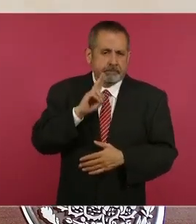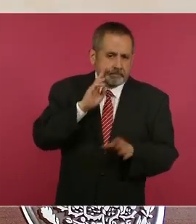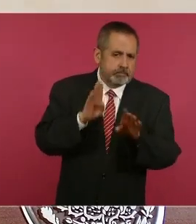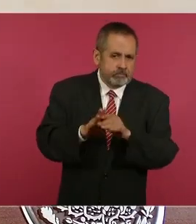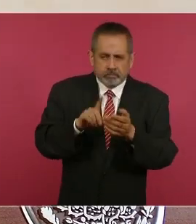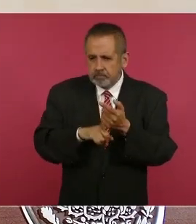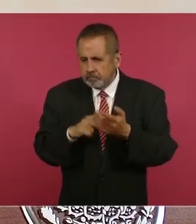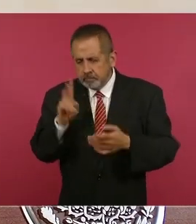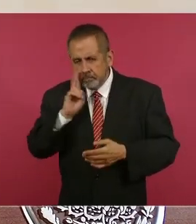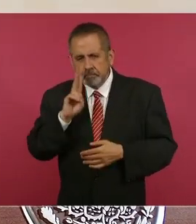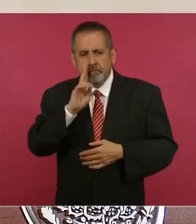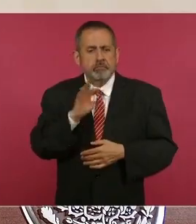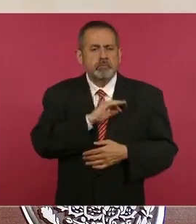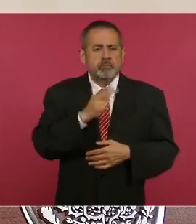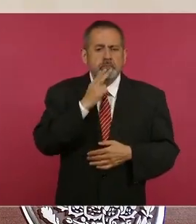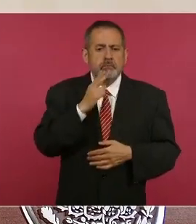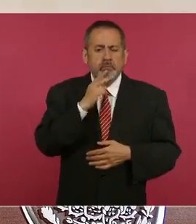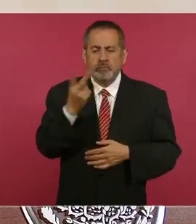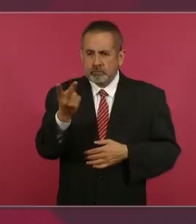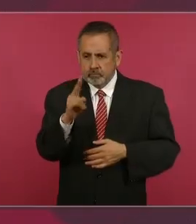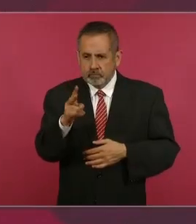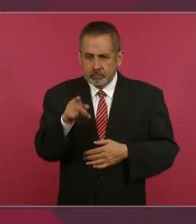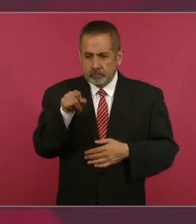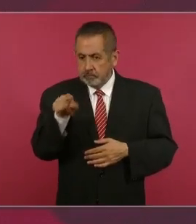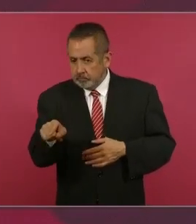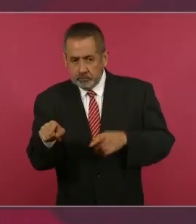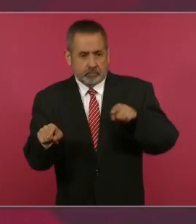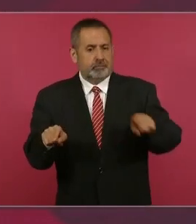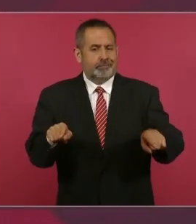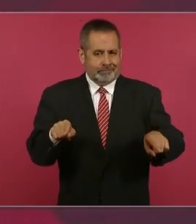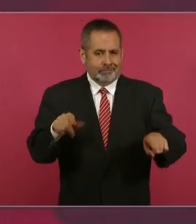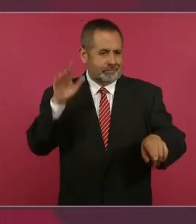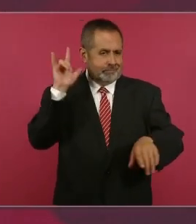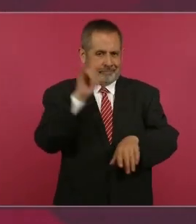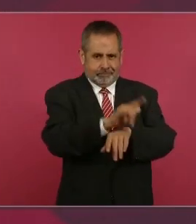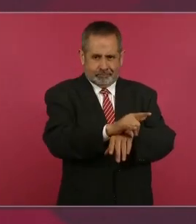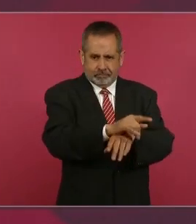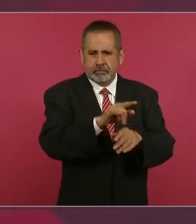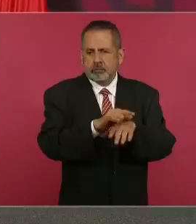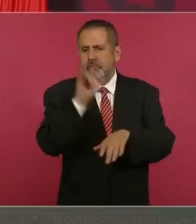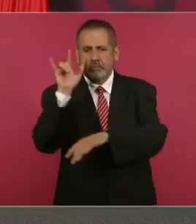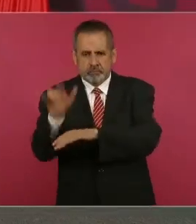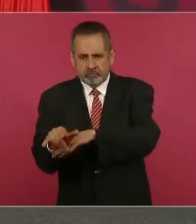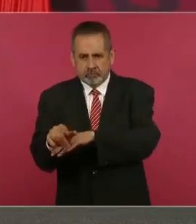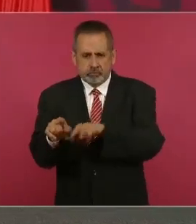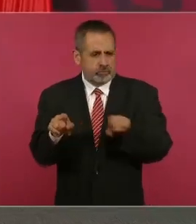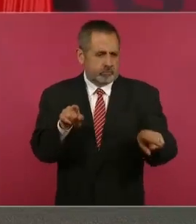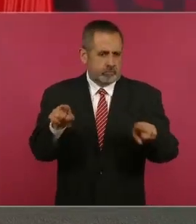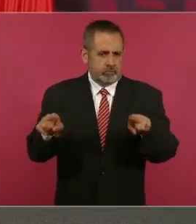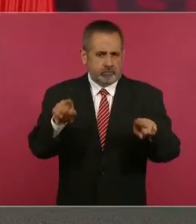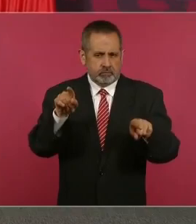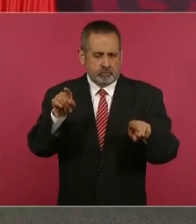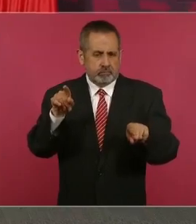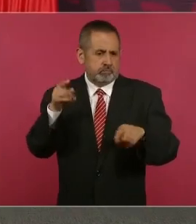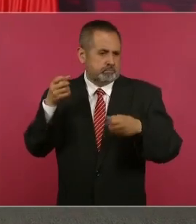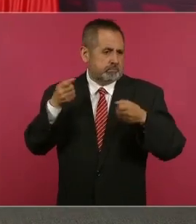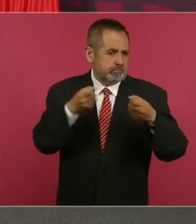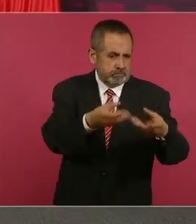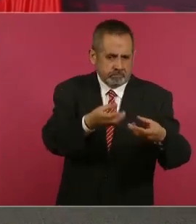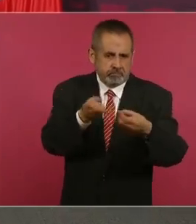si podemos utilizar las dos pistas. Sí, los dos aeropuertos.